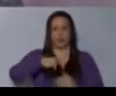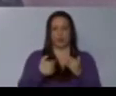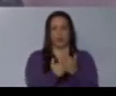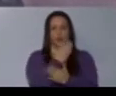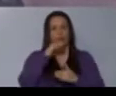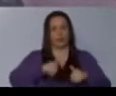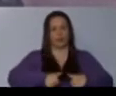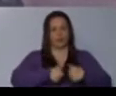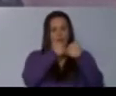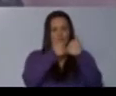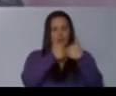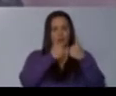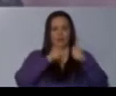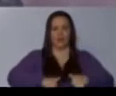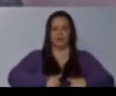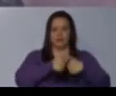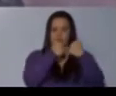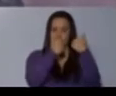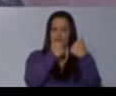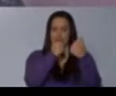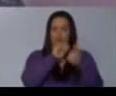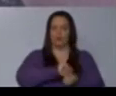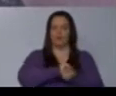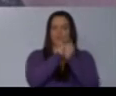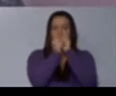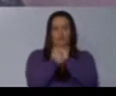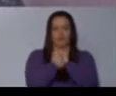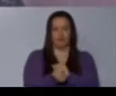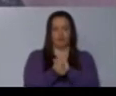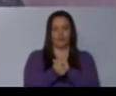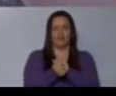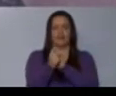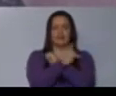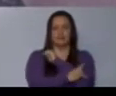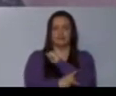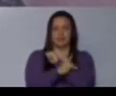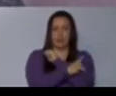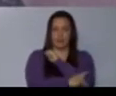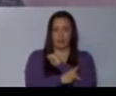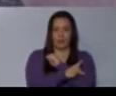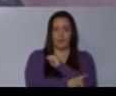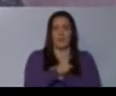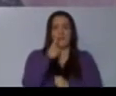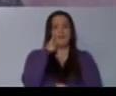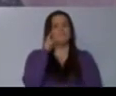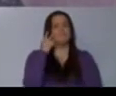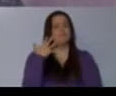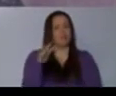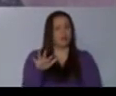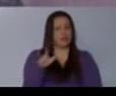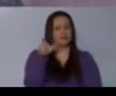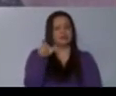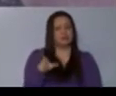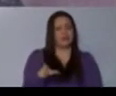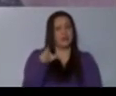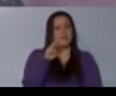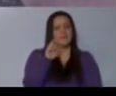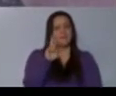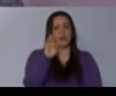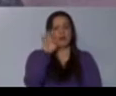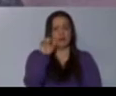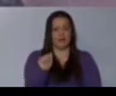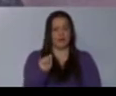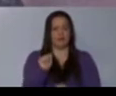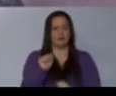que es el reto de la reforma del estado y me parece que doña marta ha sido también muy